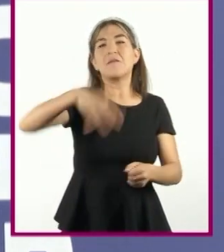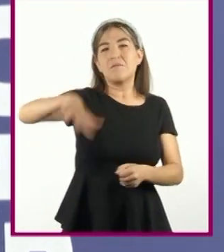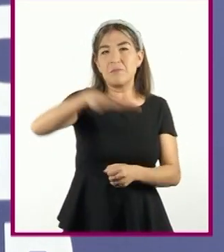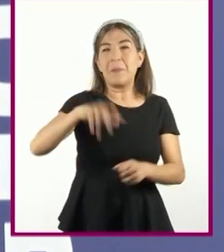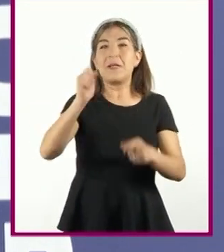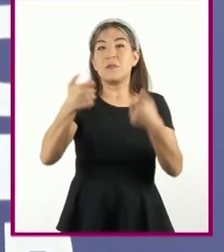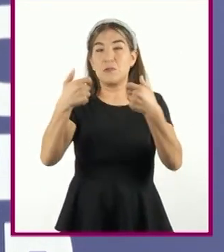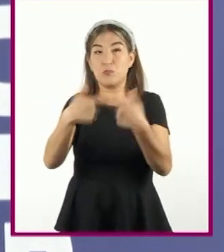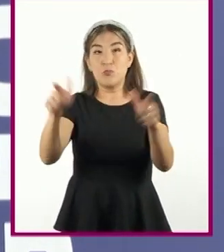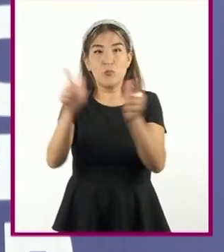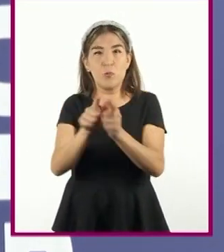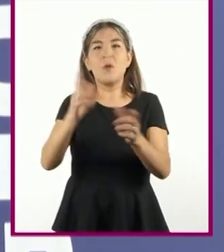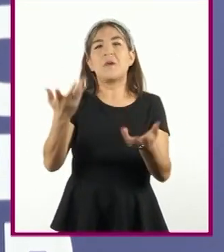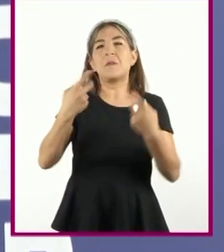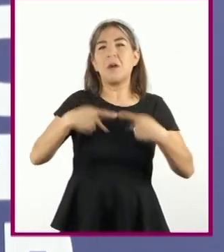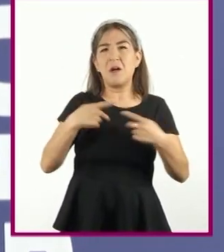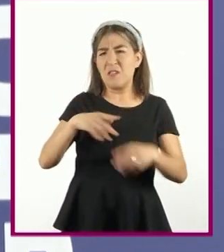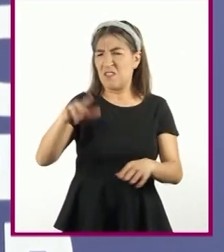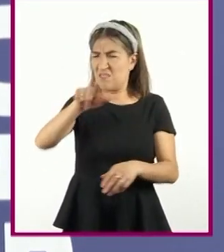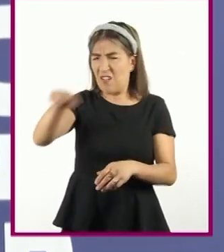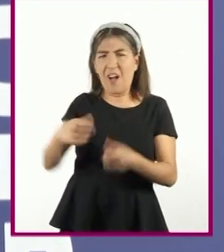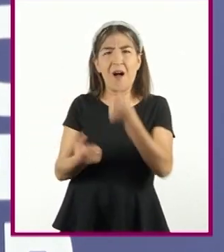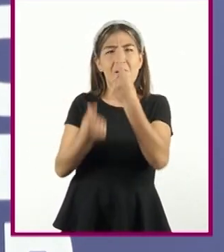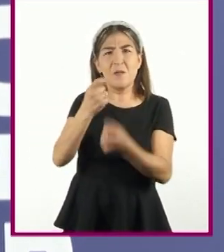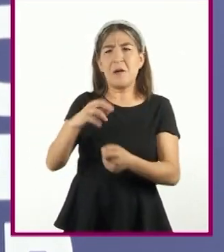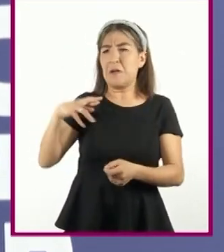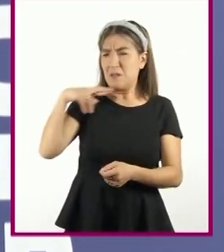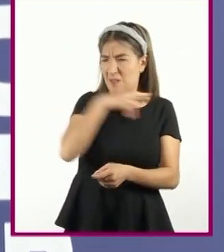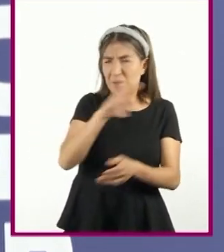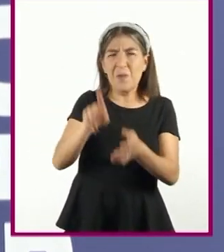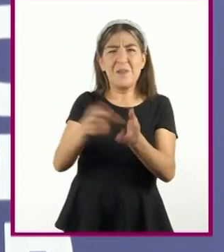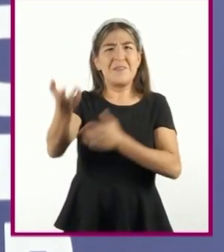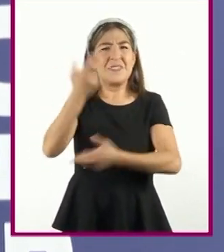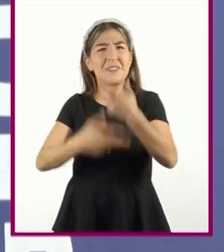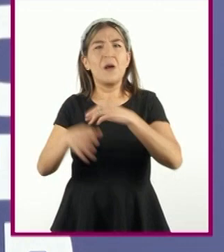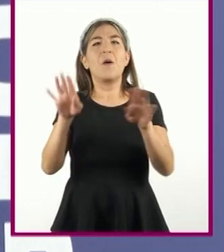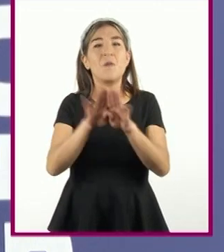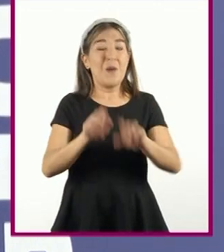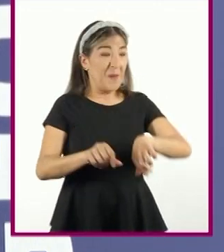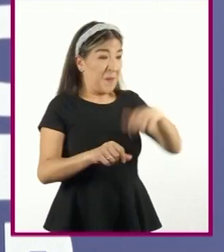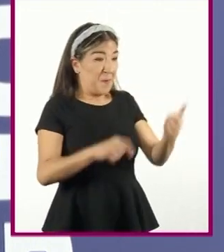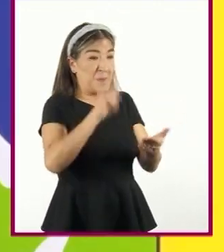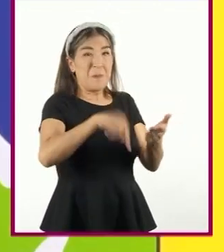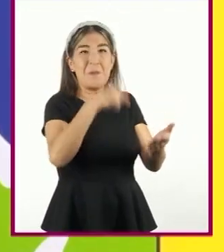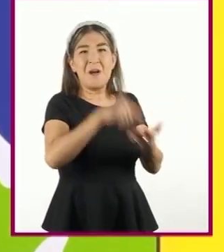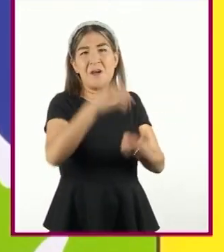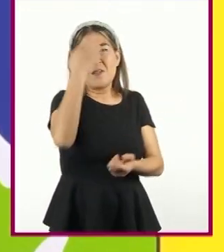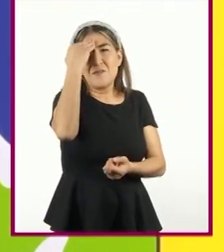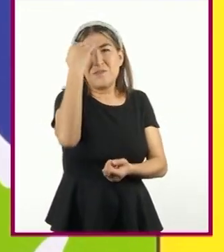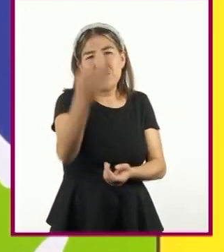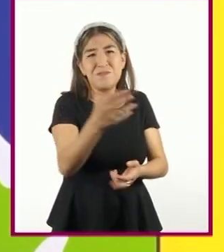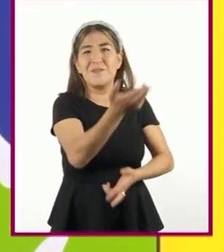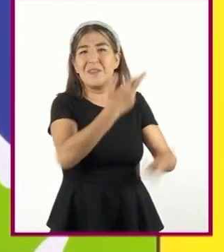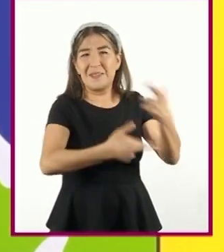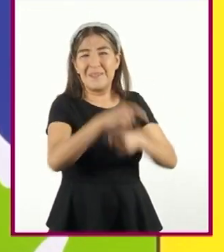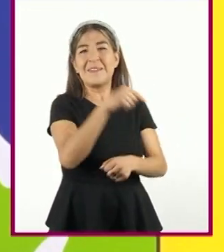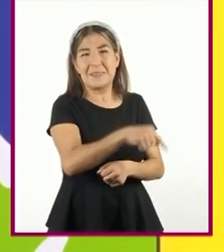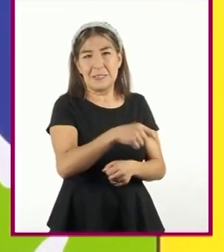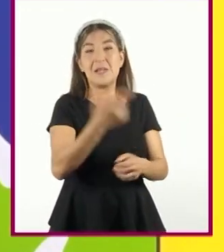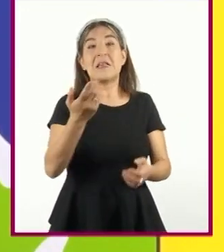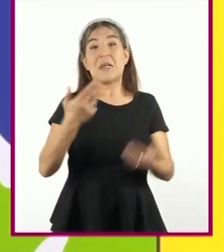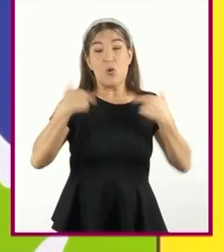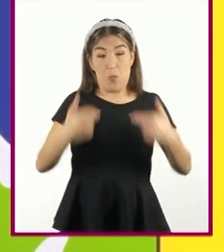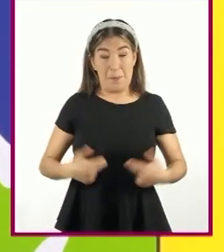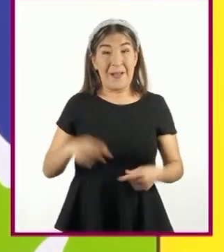poblaciones que se recuperan rápidamente ante un desastre y otras que tardan más. Los seres humanos, desde